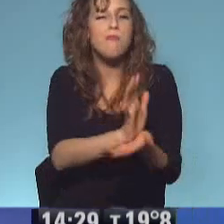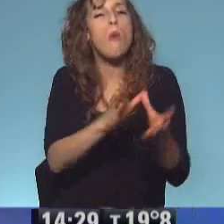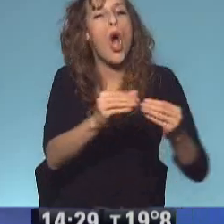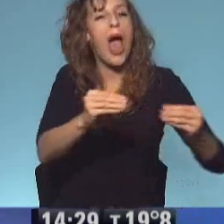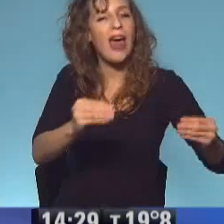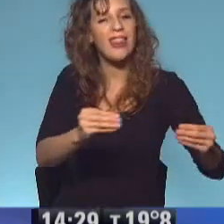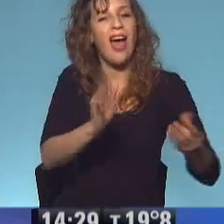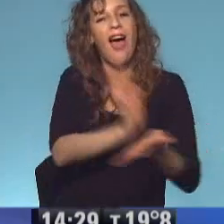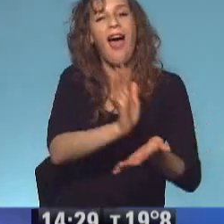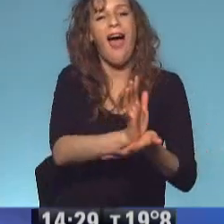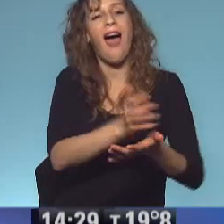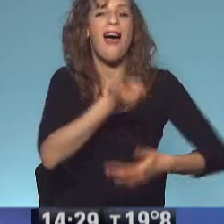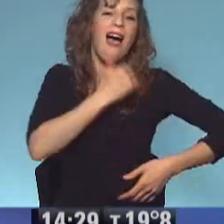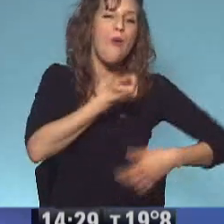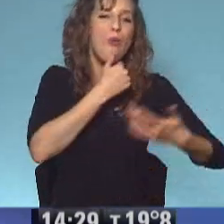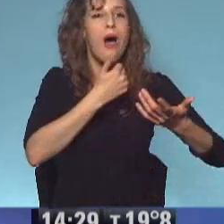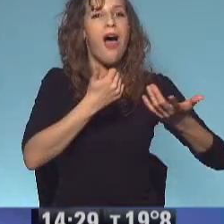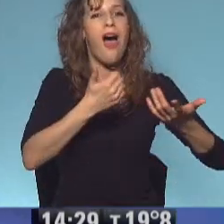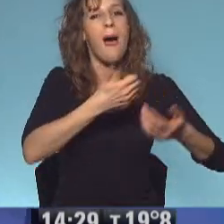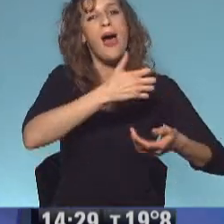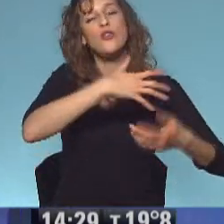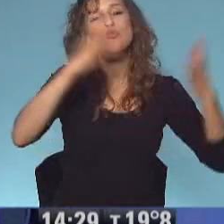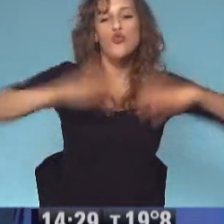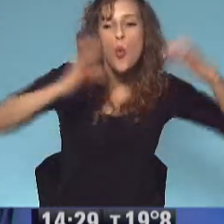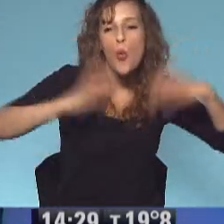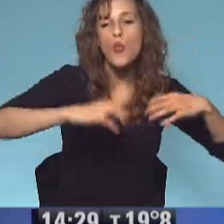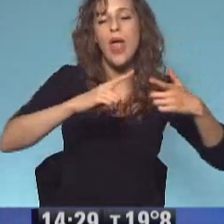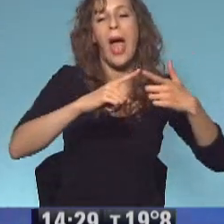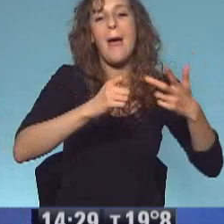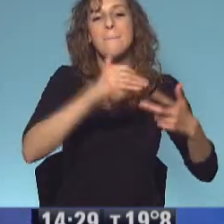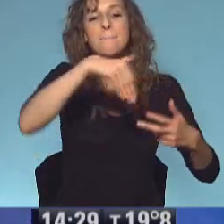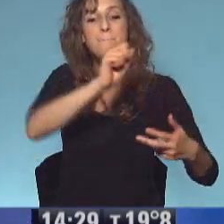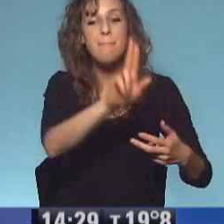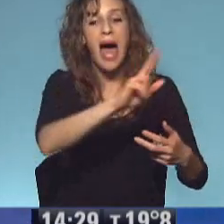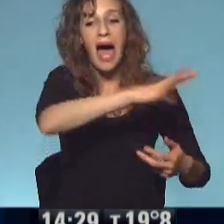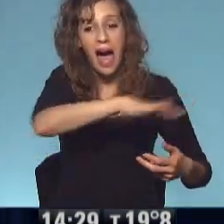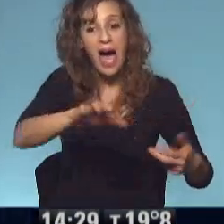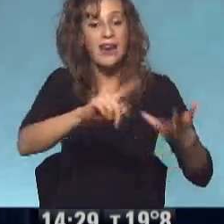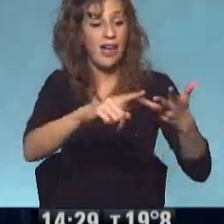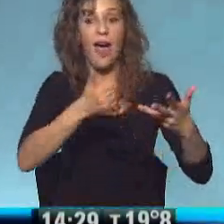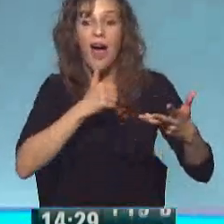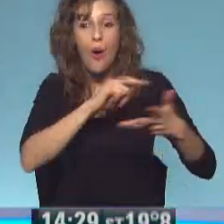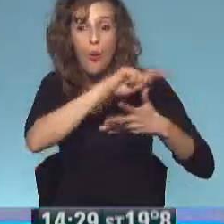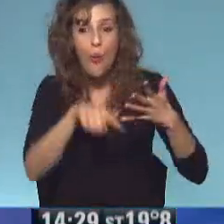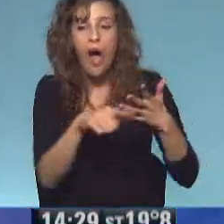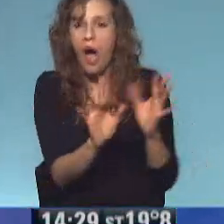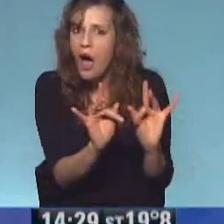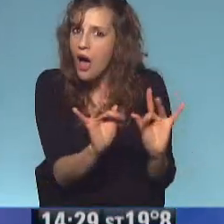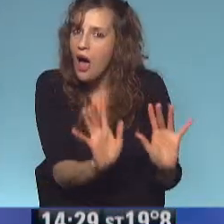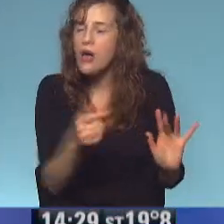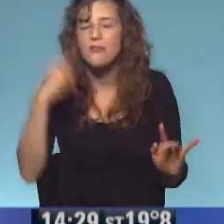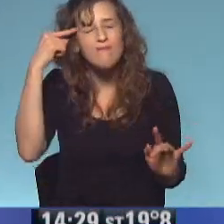inventar una otra poesía nueva. Las palabras que salen. Lluvia, mar y agua. Lluvia, mar y agua. ¡Ay, difícil! Oh. Hay que